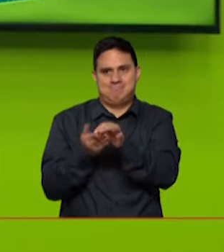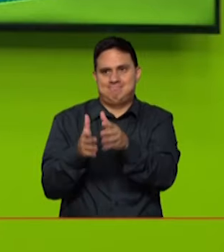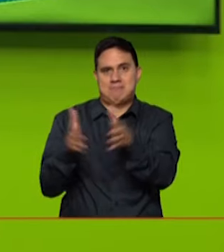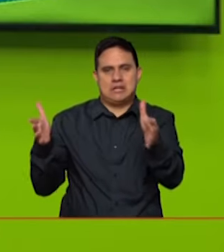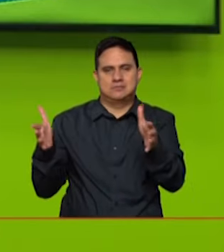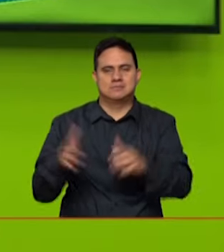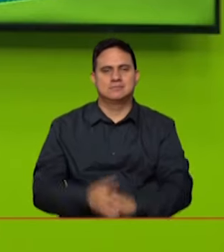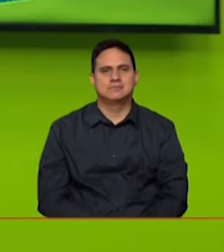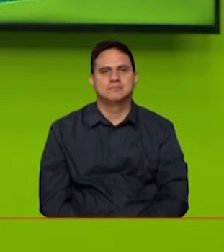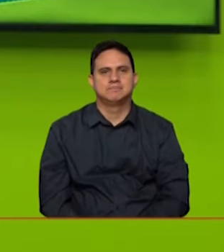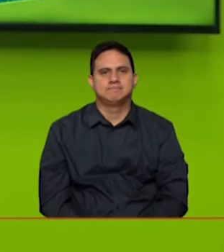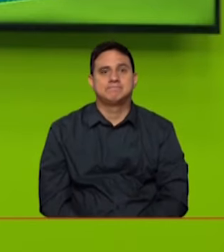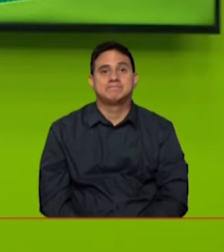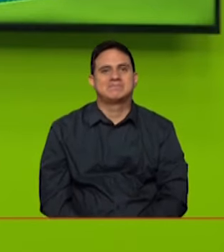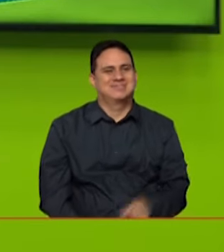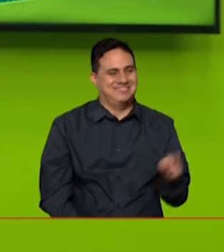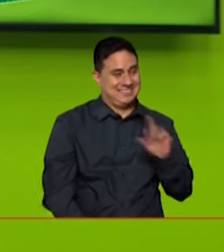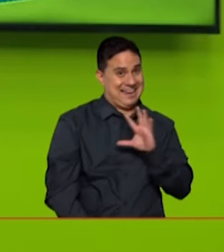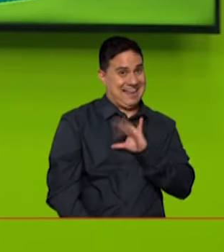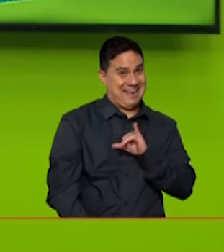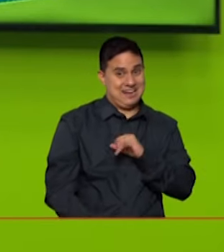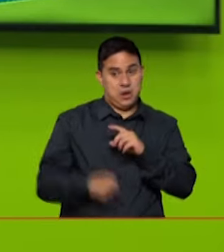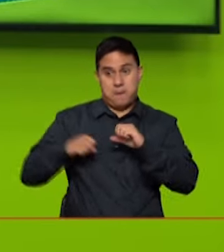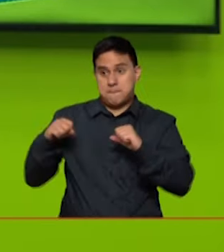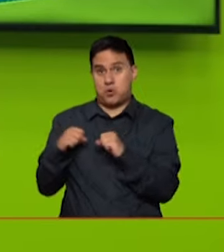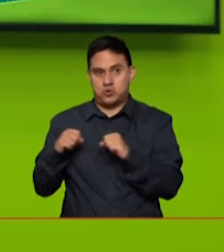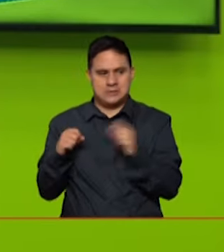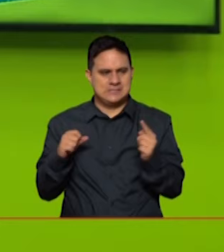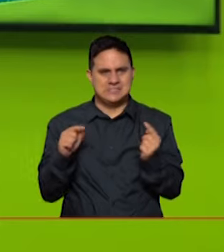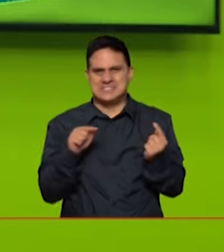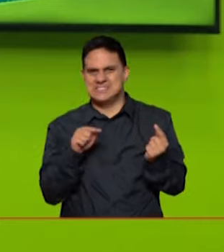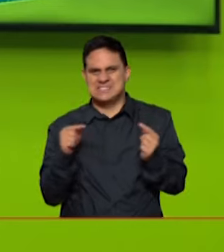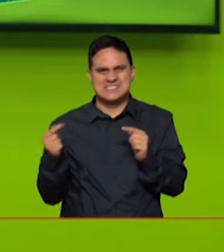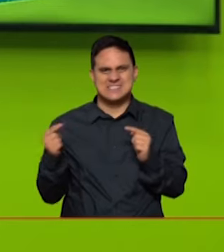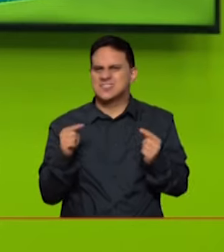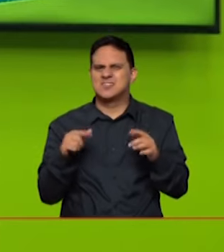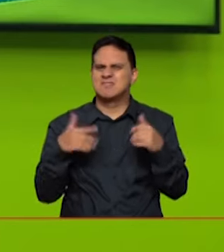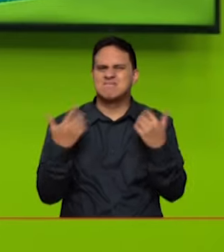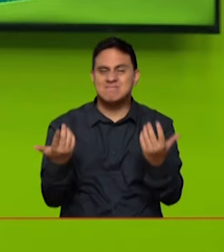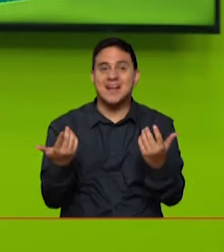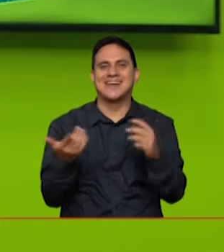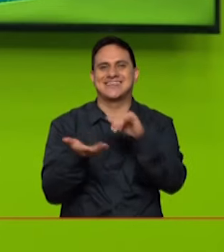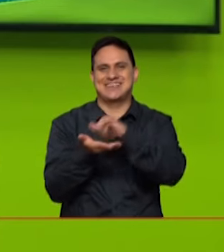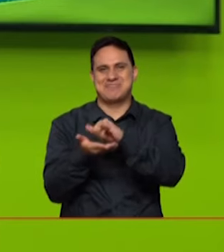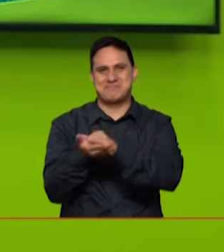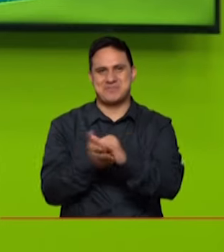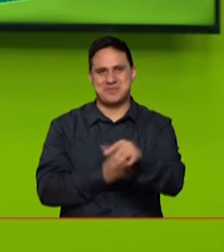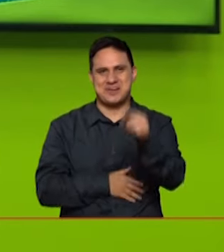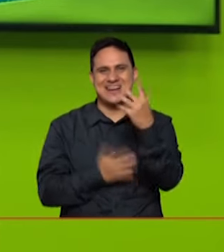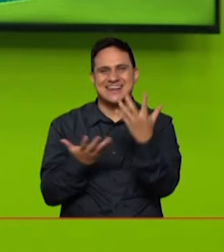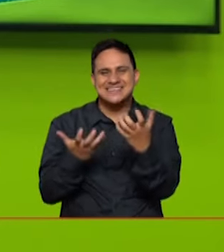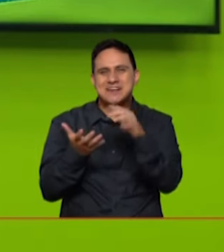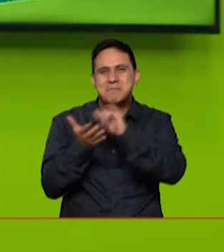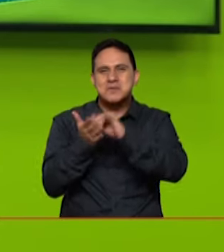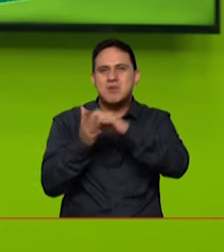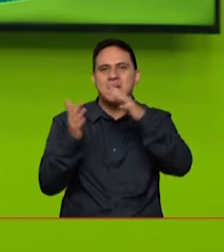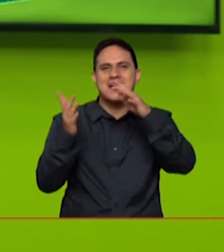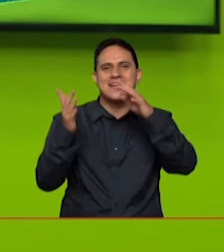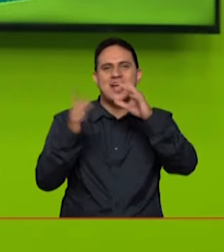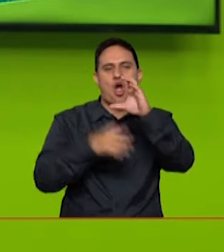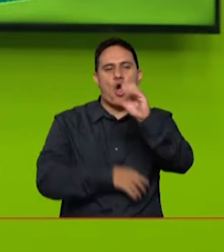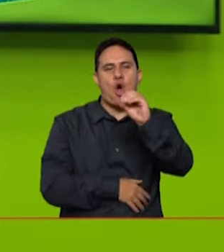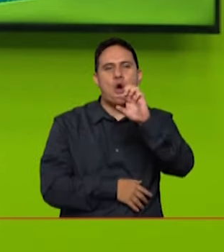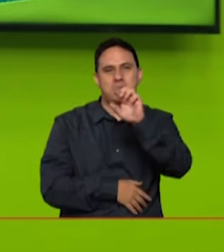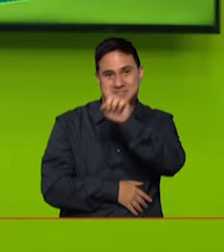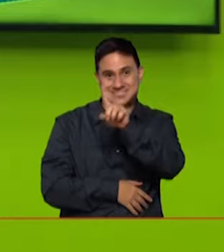Santiago de Cali y Bogotá se disputan en este momento la sede de la Convención de las Naciones Unidas sobre el Cambio Climático,